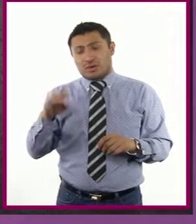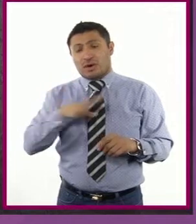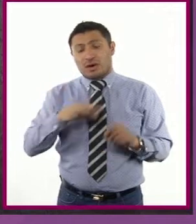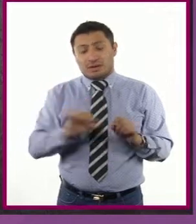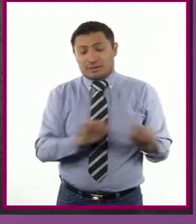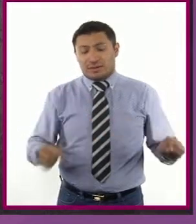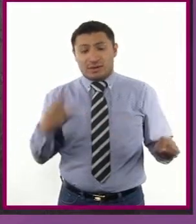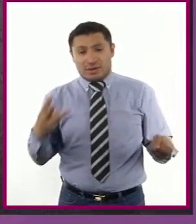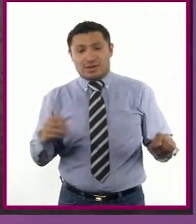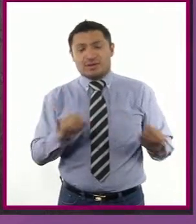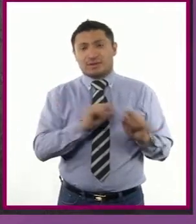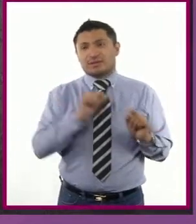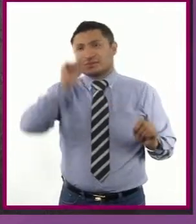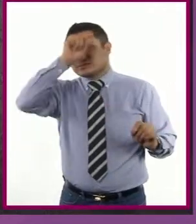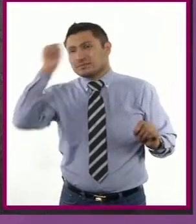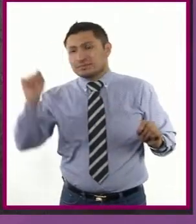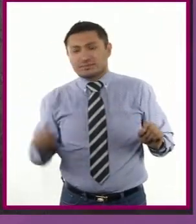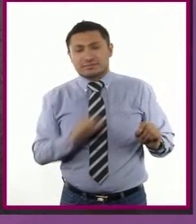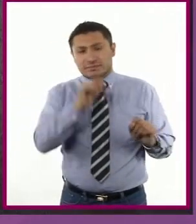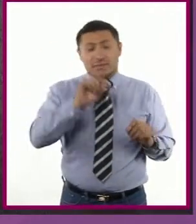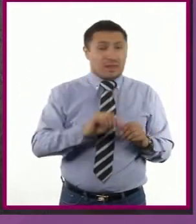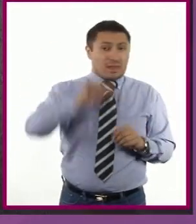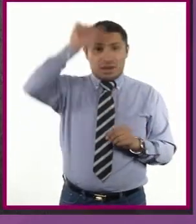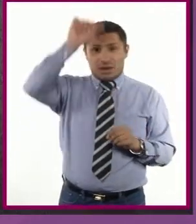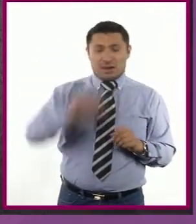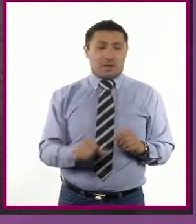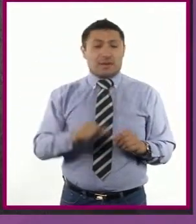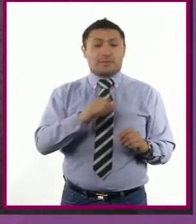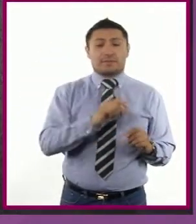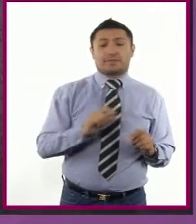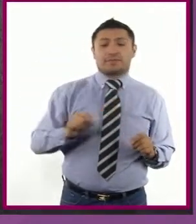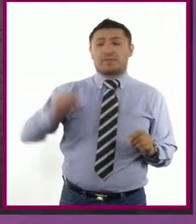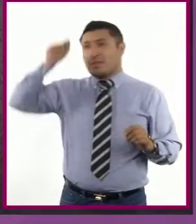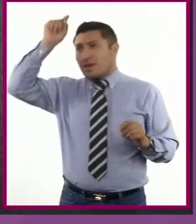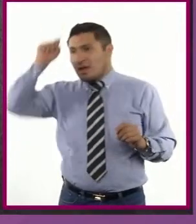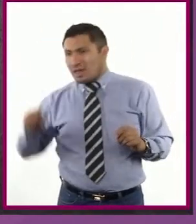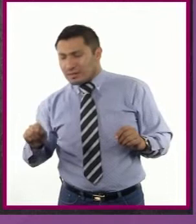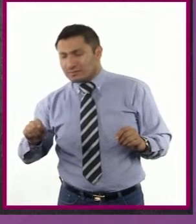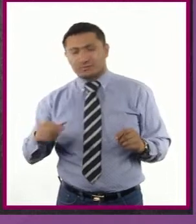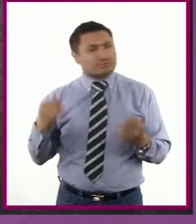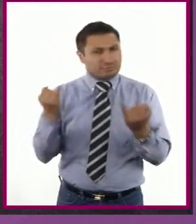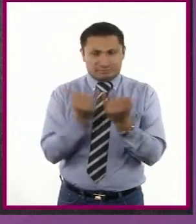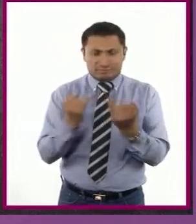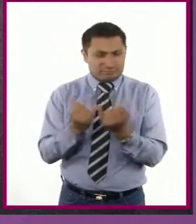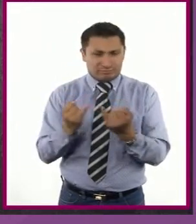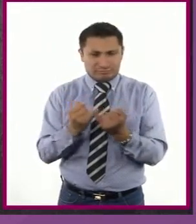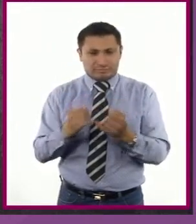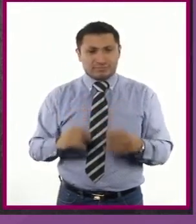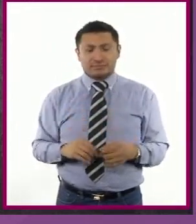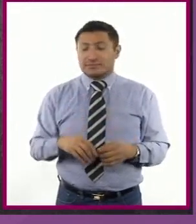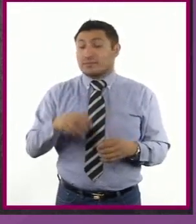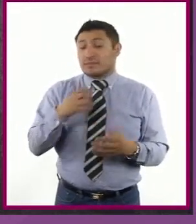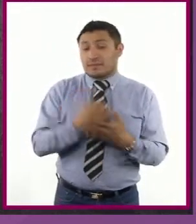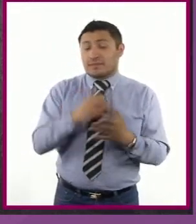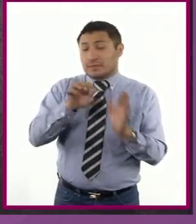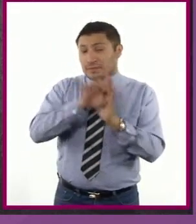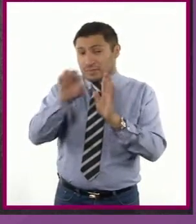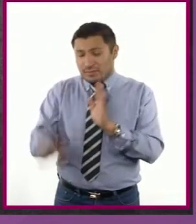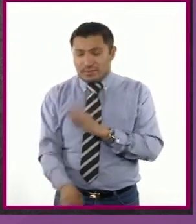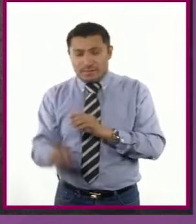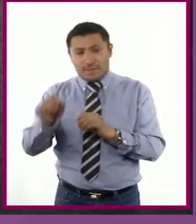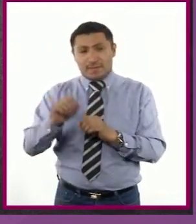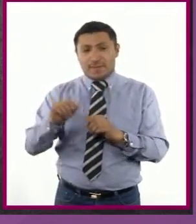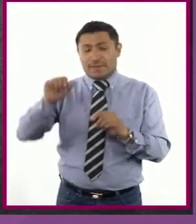3 lados del hexágono y su altura corresponde a la altura de los triángulos. En este caso, la altura